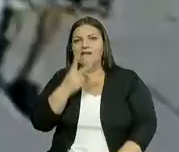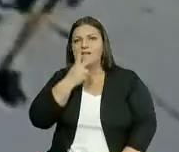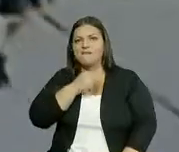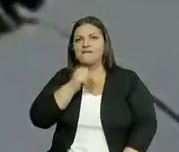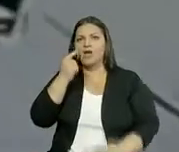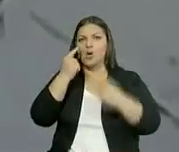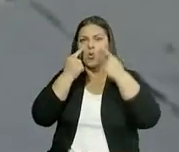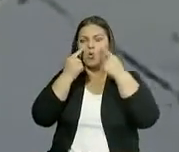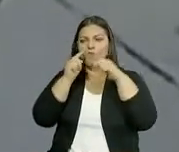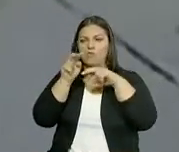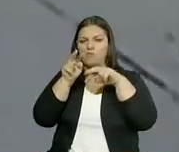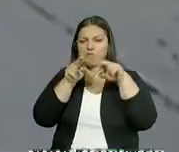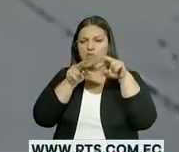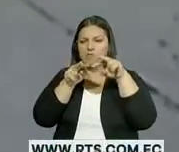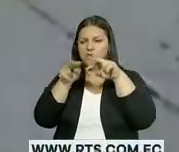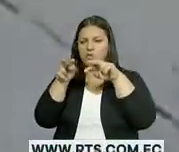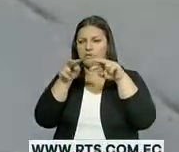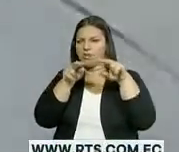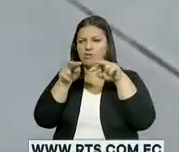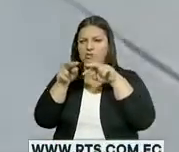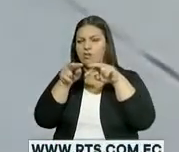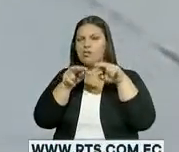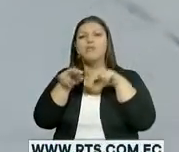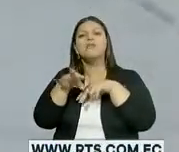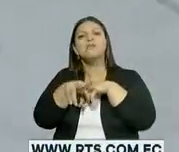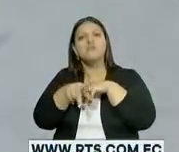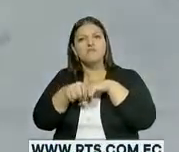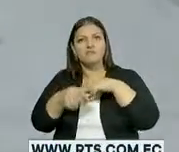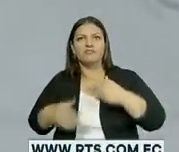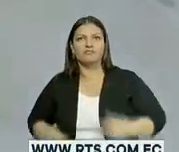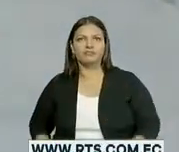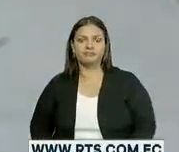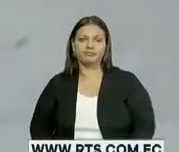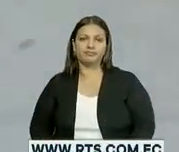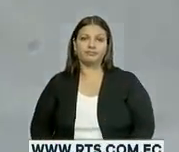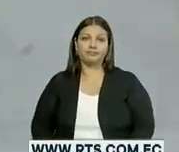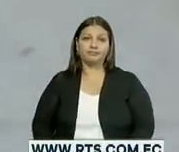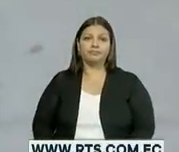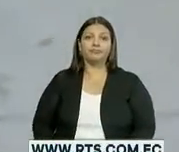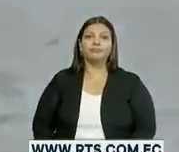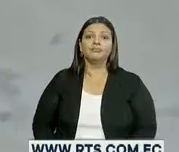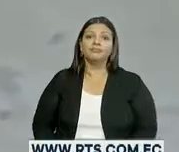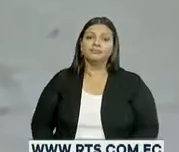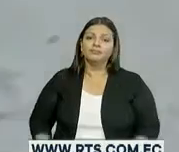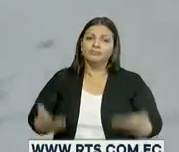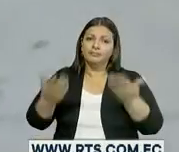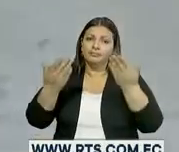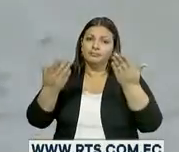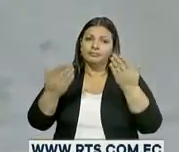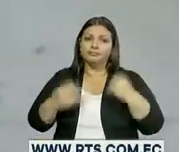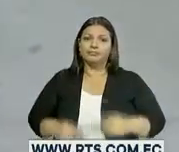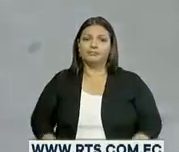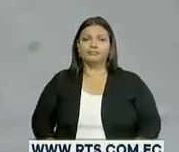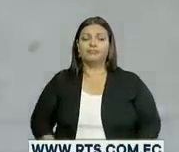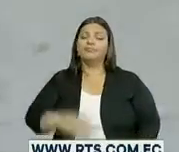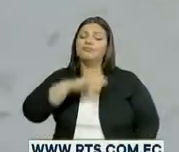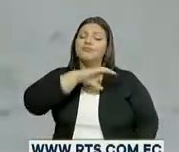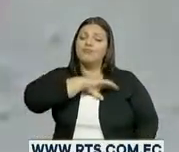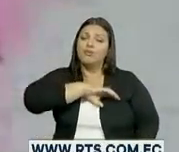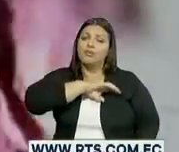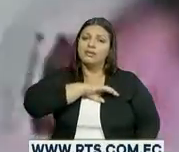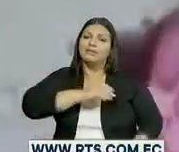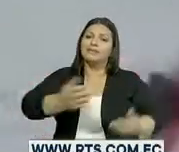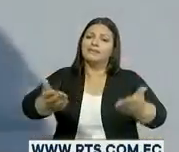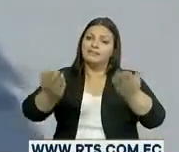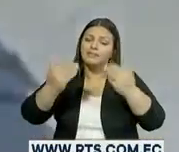genere a plena luz del día. Por ello, los moradores consideran que es necesario observar la presencia uniformada